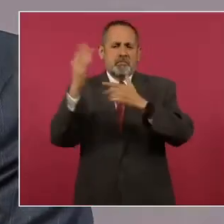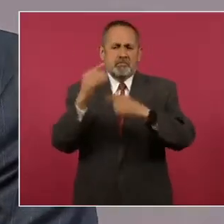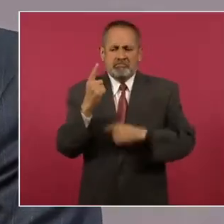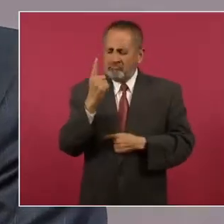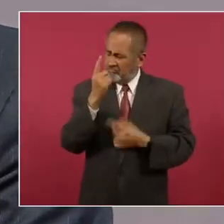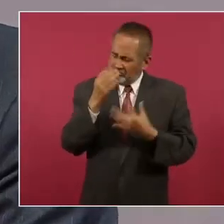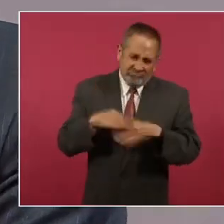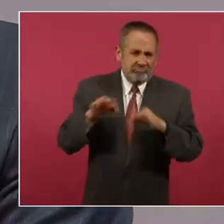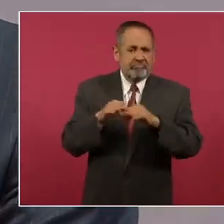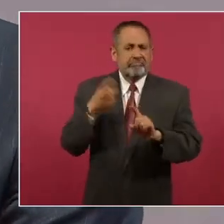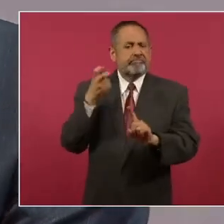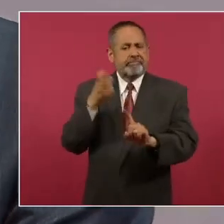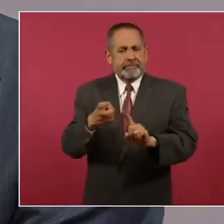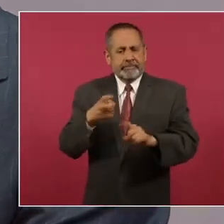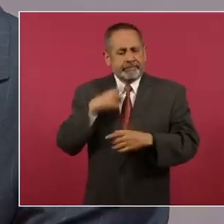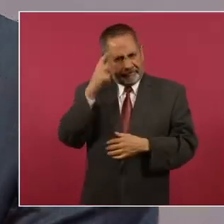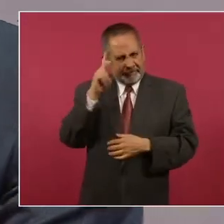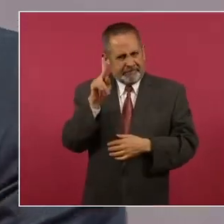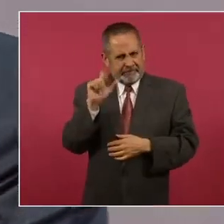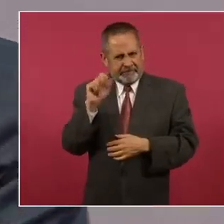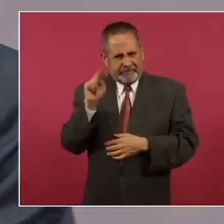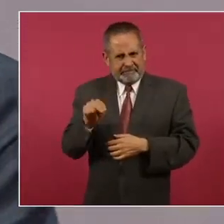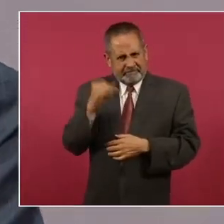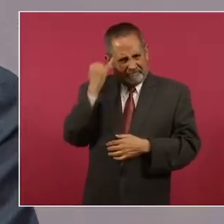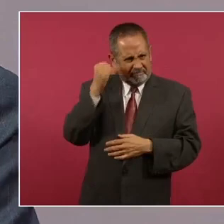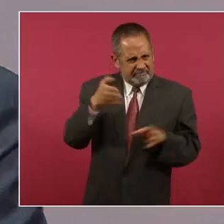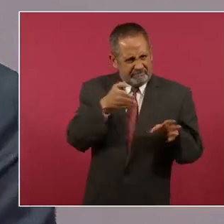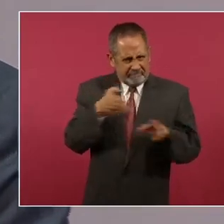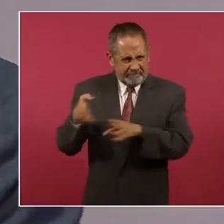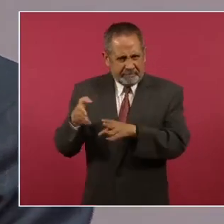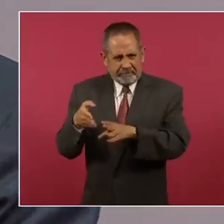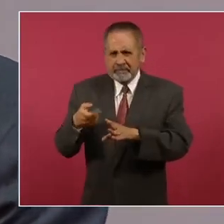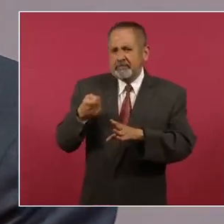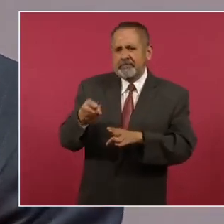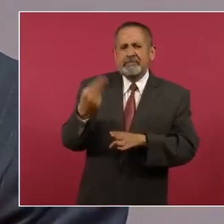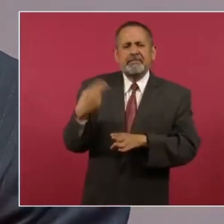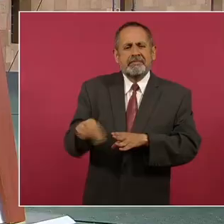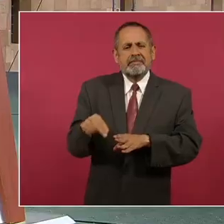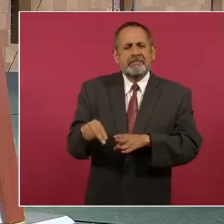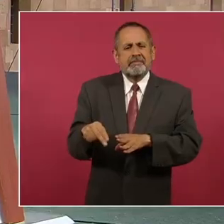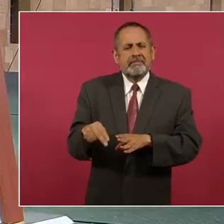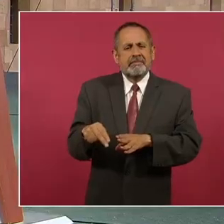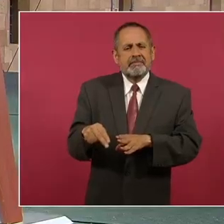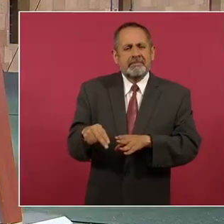descuidar la estrategia que llamamos